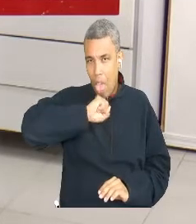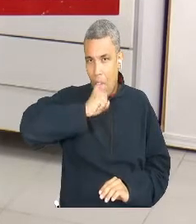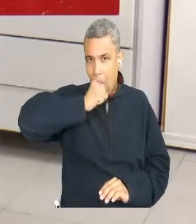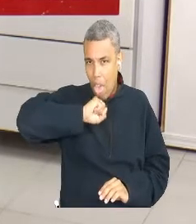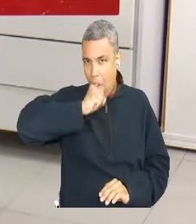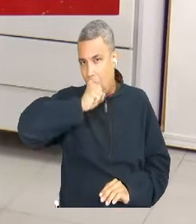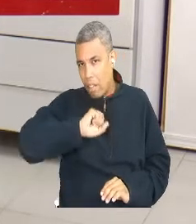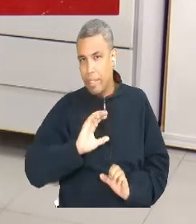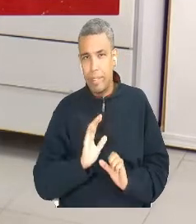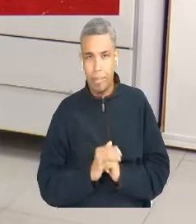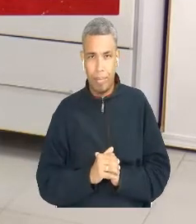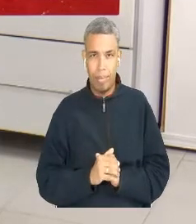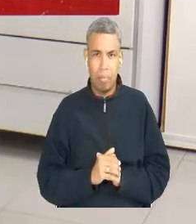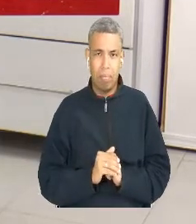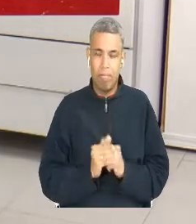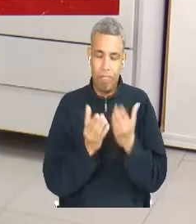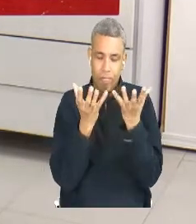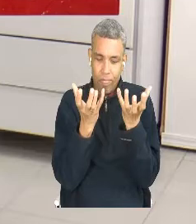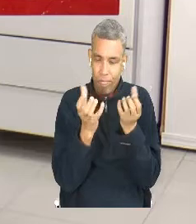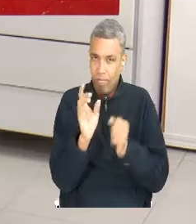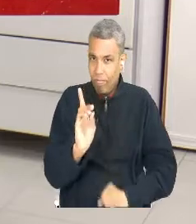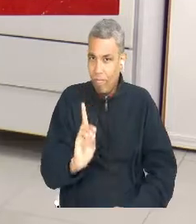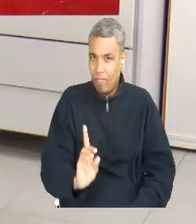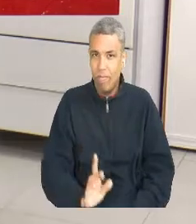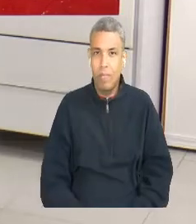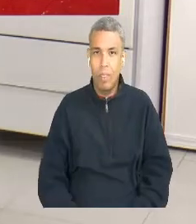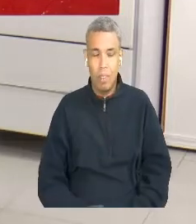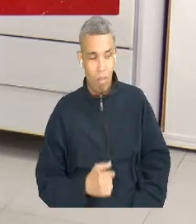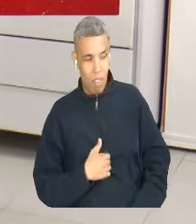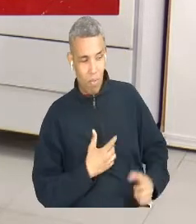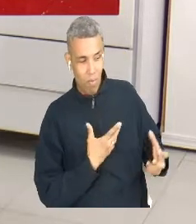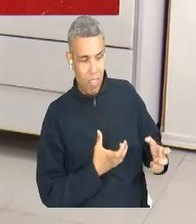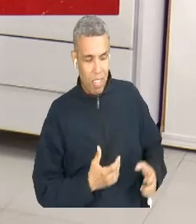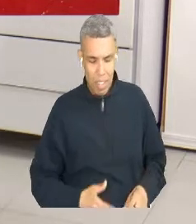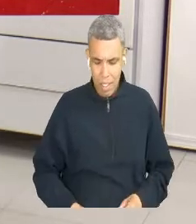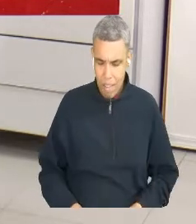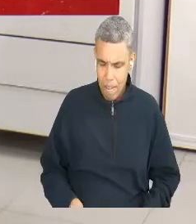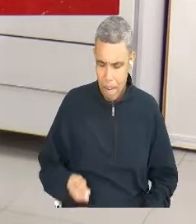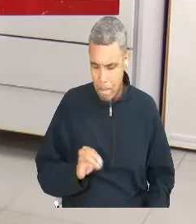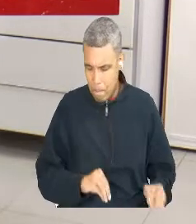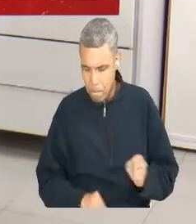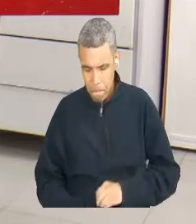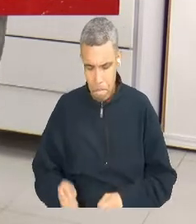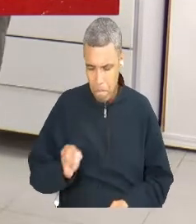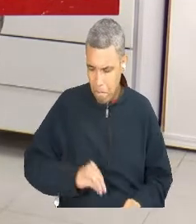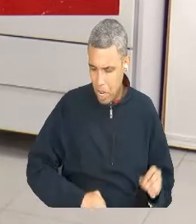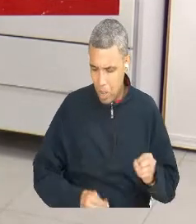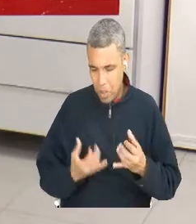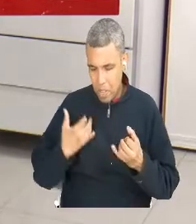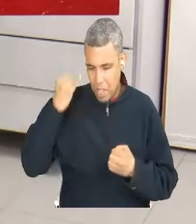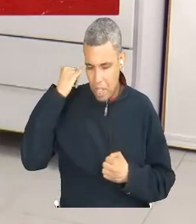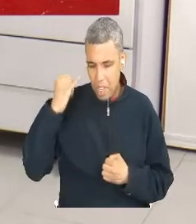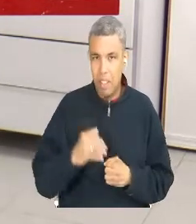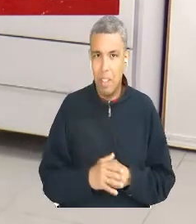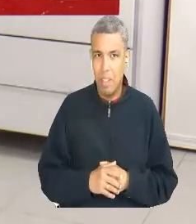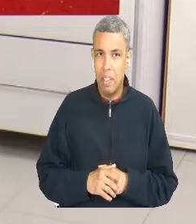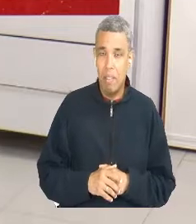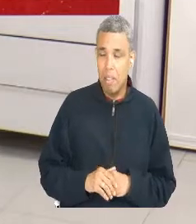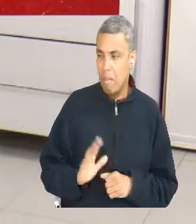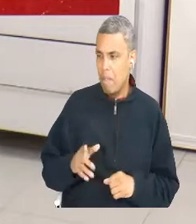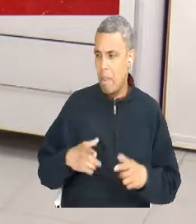la presentación como quieran. Yo estoy aquí intentando emparapetar mi presentación porque quiero hacerla completamente. Vamos a robar otro platico por acá.